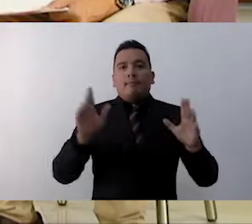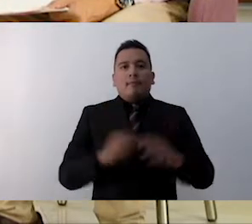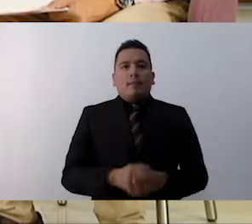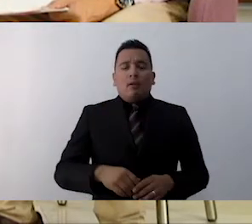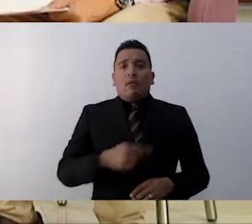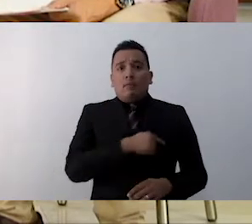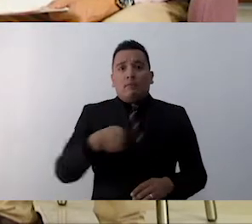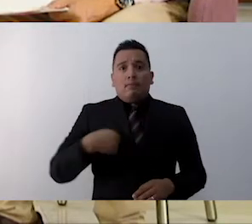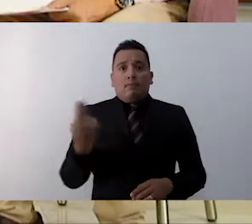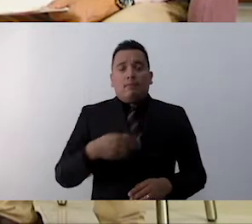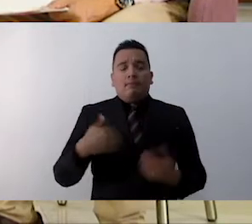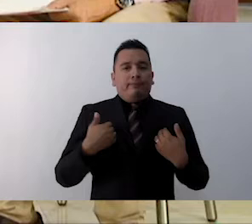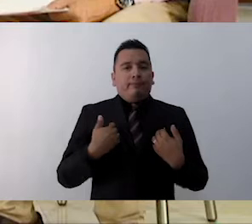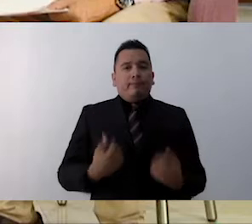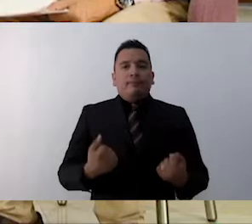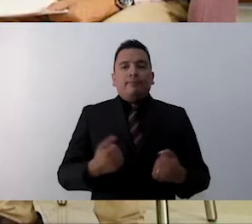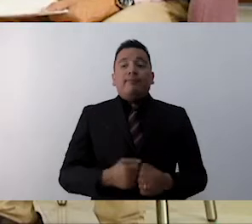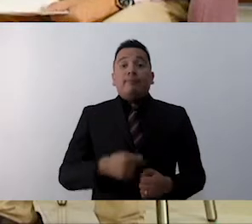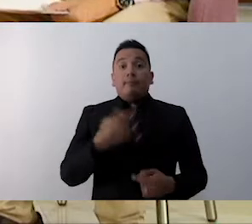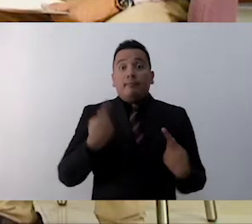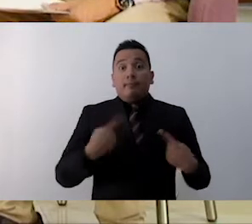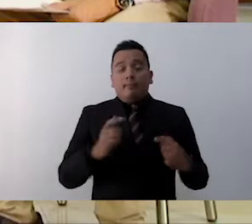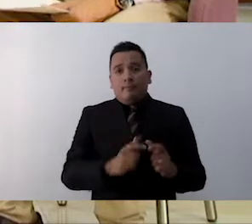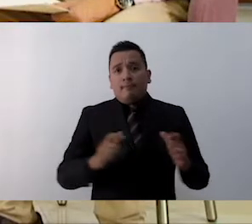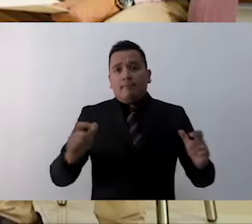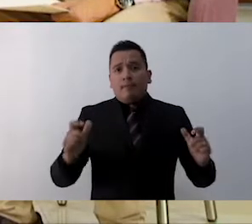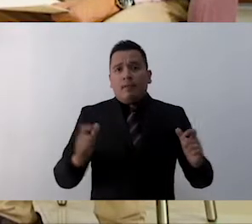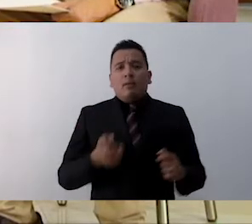repito, también hay que tener en cuenta que